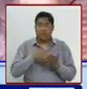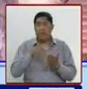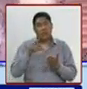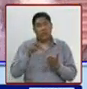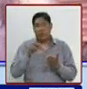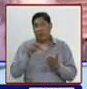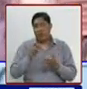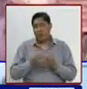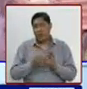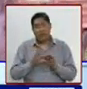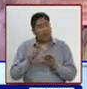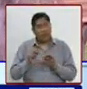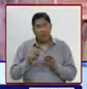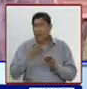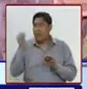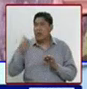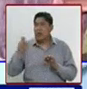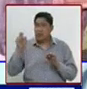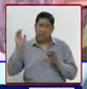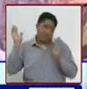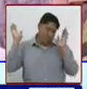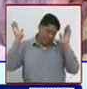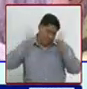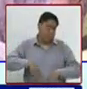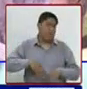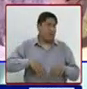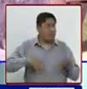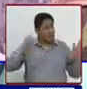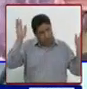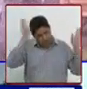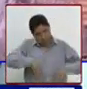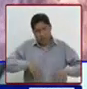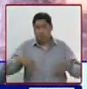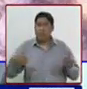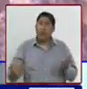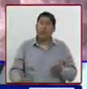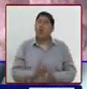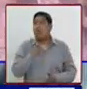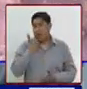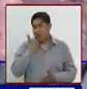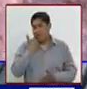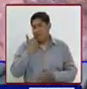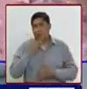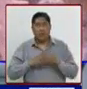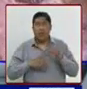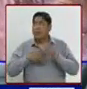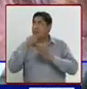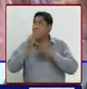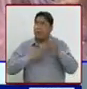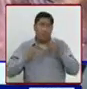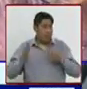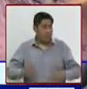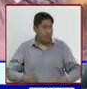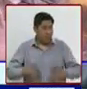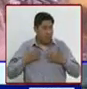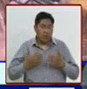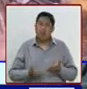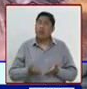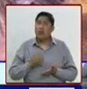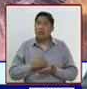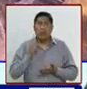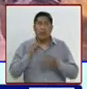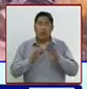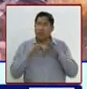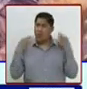que puedan hacer alguna refacción, sino demoler directamente la casa y edificar una nueva para poder habitar otra vez. Es